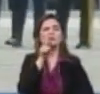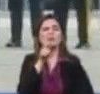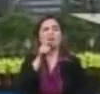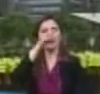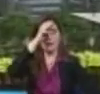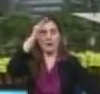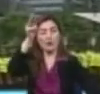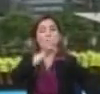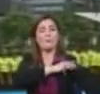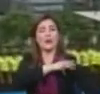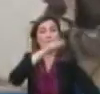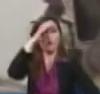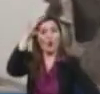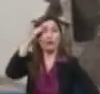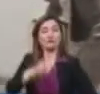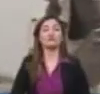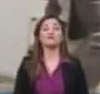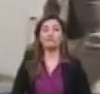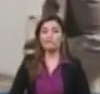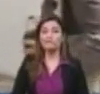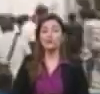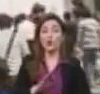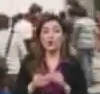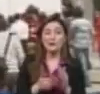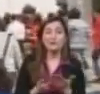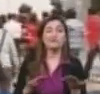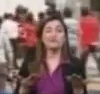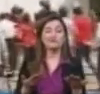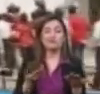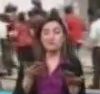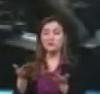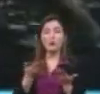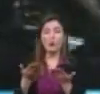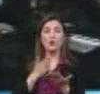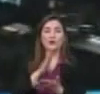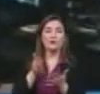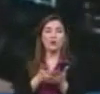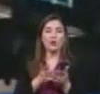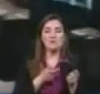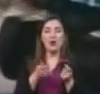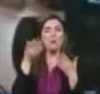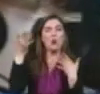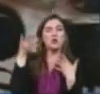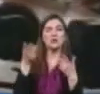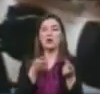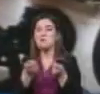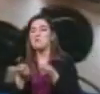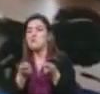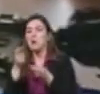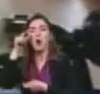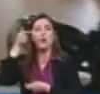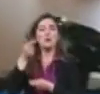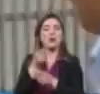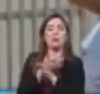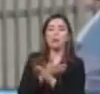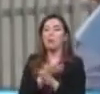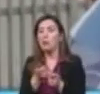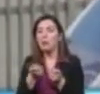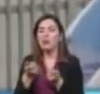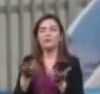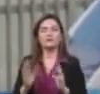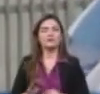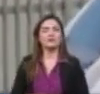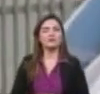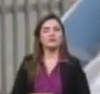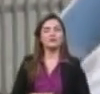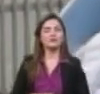de militares y policías. Para evitar así, aseguran que este servicio se vuelva un arma política al servicio del gobierno de turno. Carlos